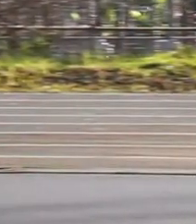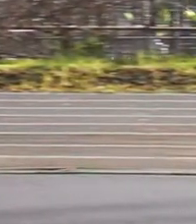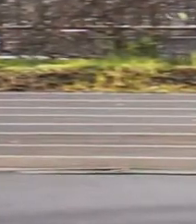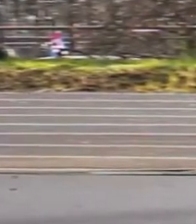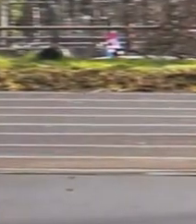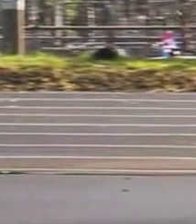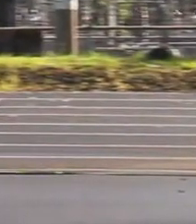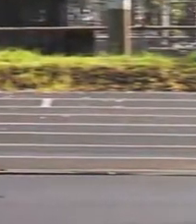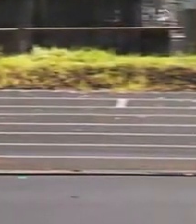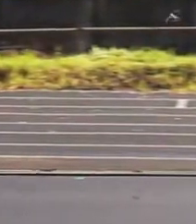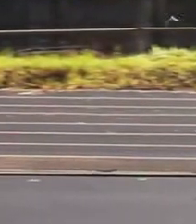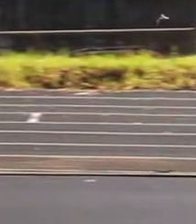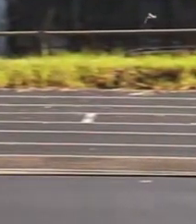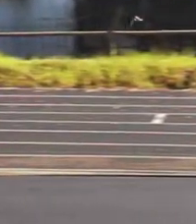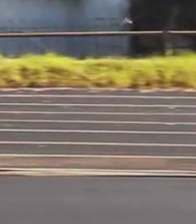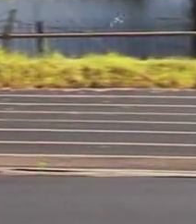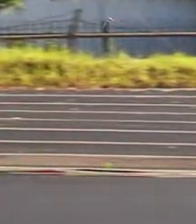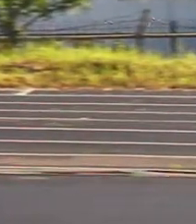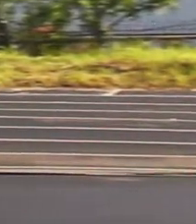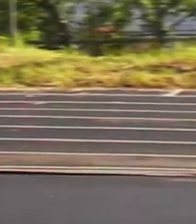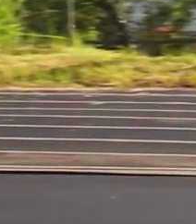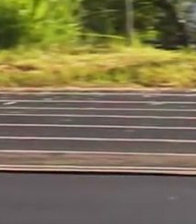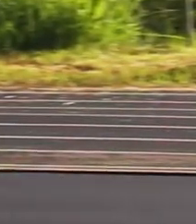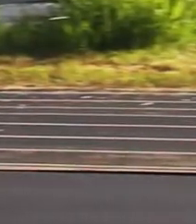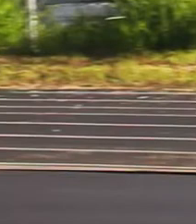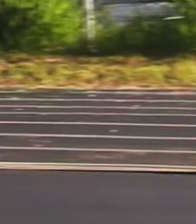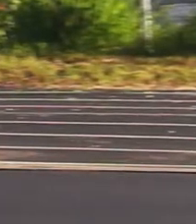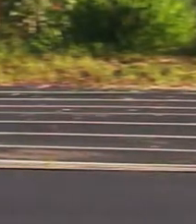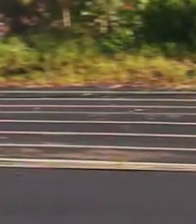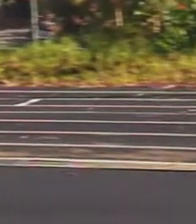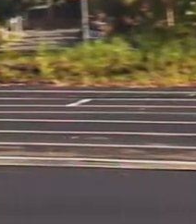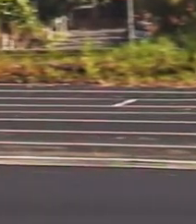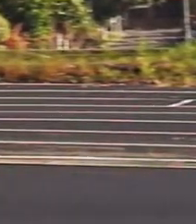me conecta con el vivir el presente.